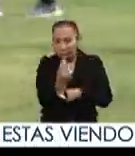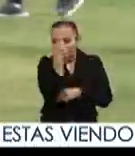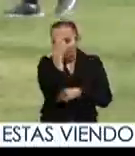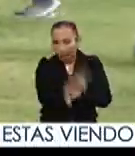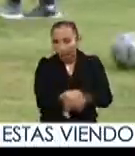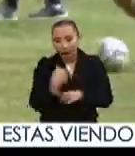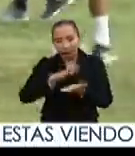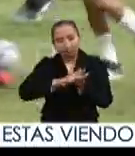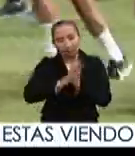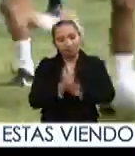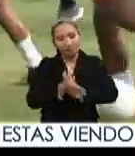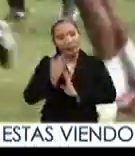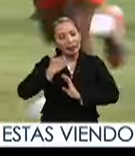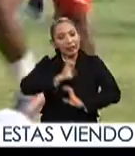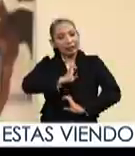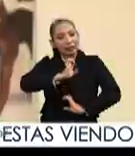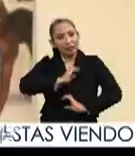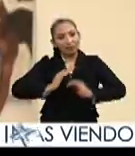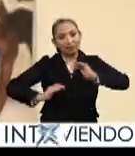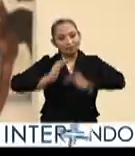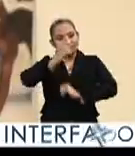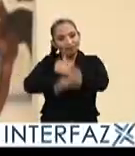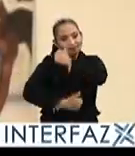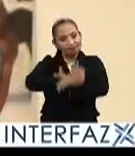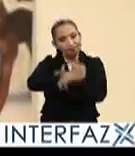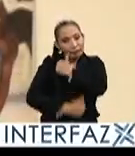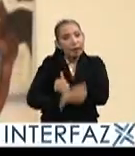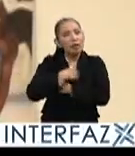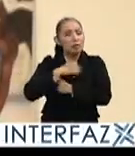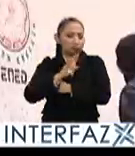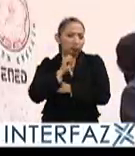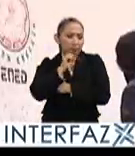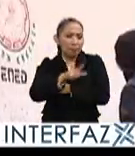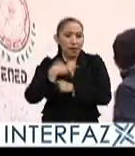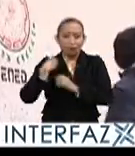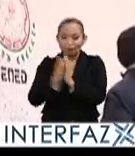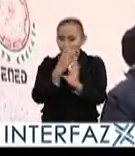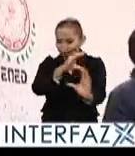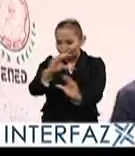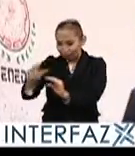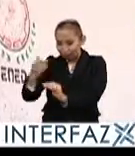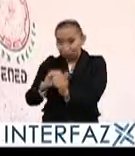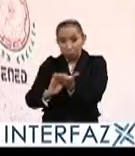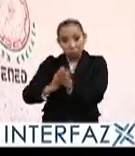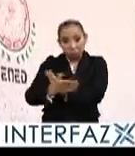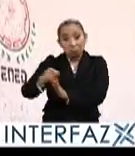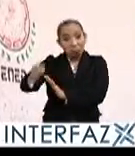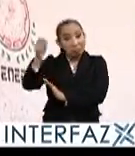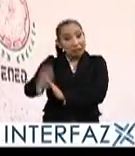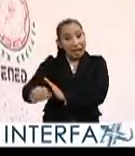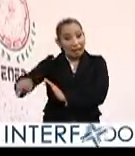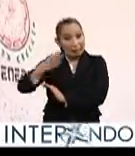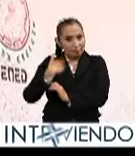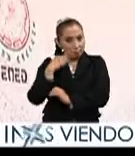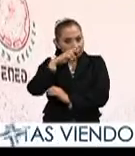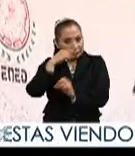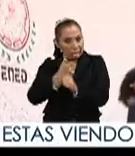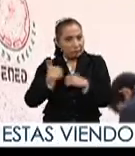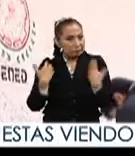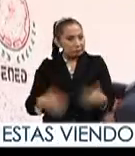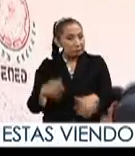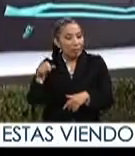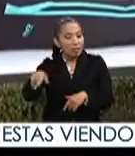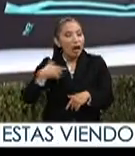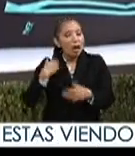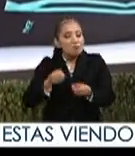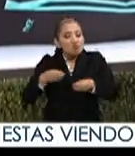necesarias para convertirse en entrenadores de alta competitividad y, ¿por qué no?, en formadores, situación que representa una gran responsabilidad